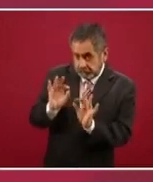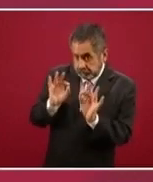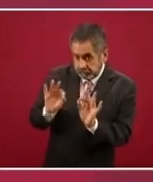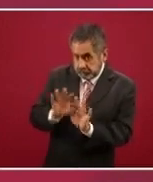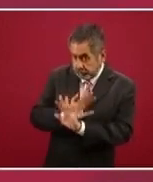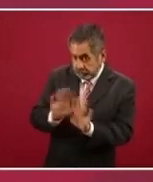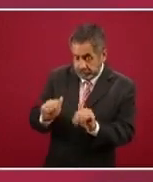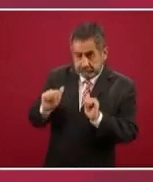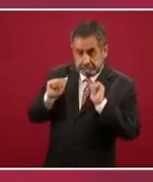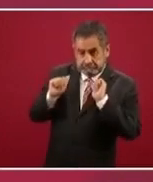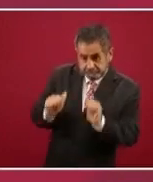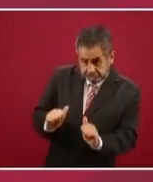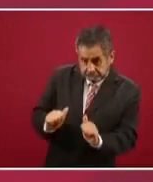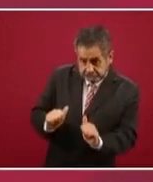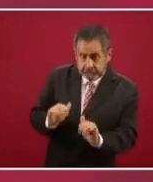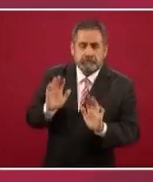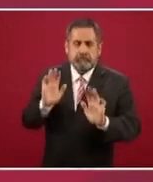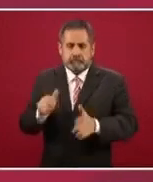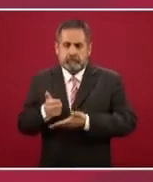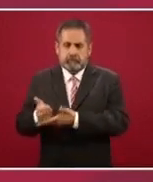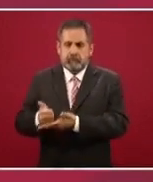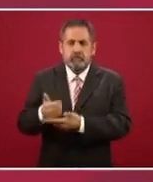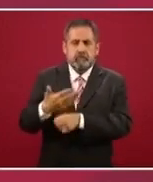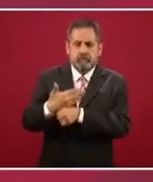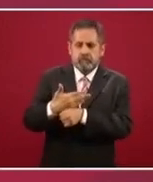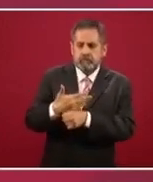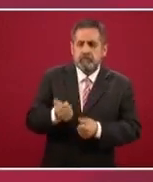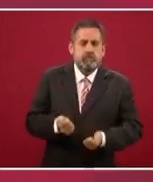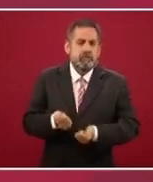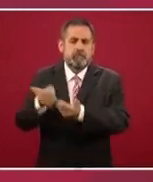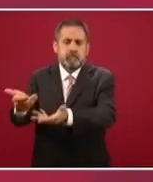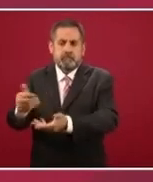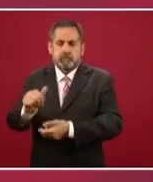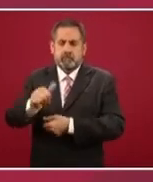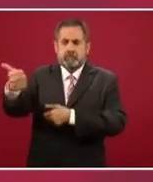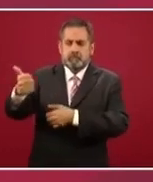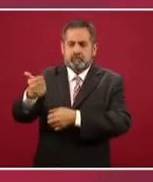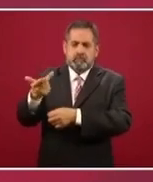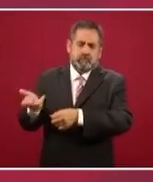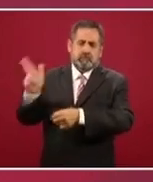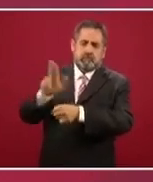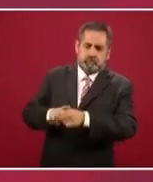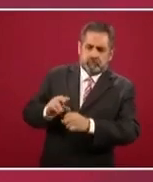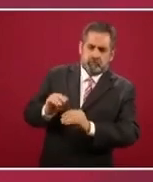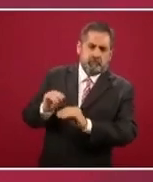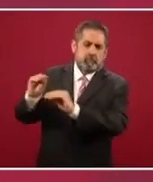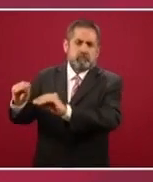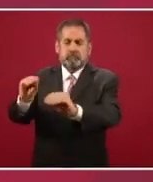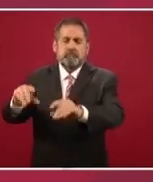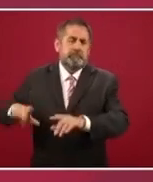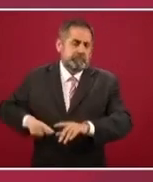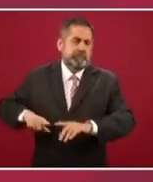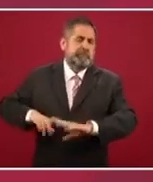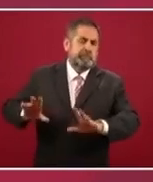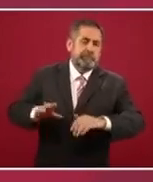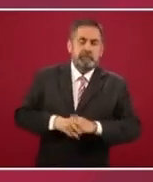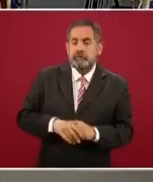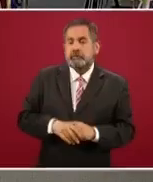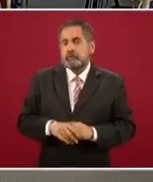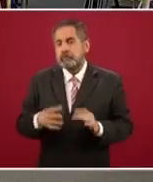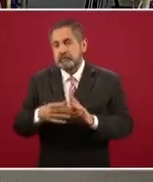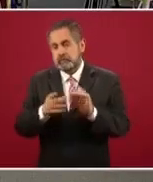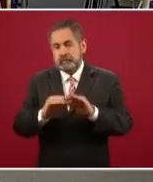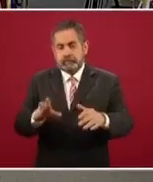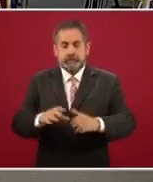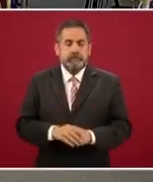y asegurar su traslado en condiciones apropiadas a una unidad de salud pública. Entonces, que quede muy claro